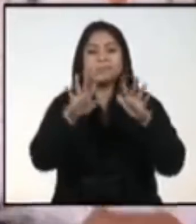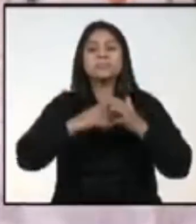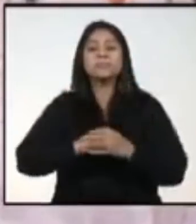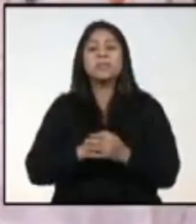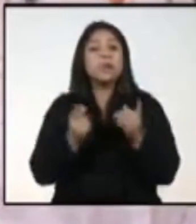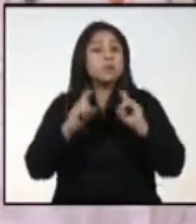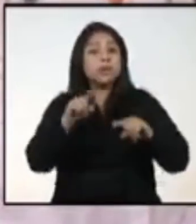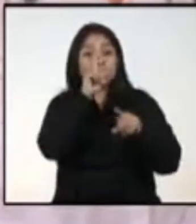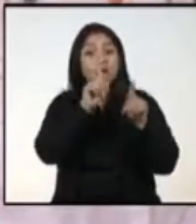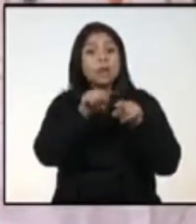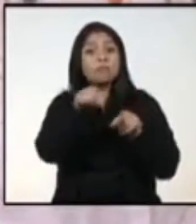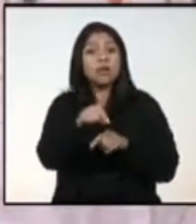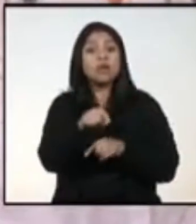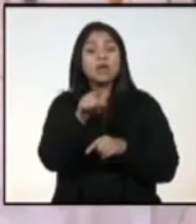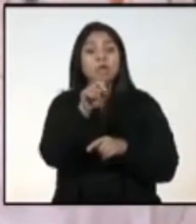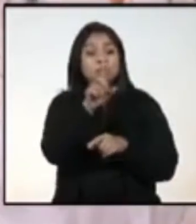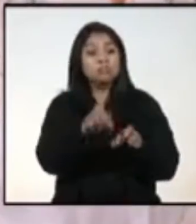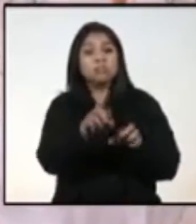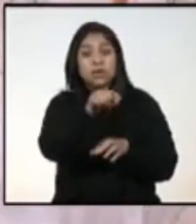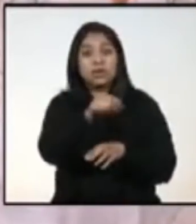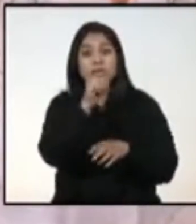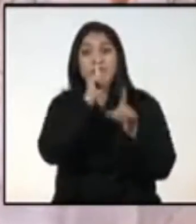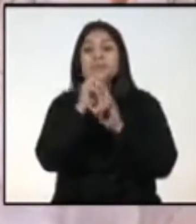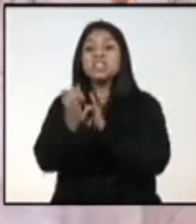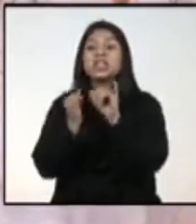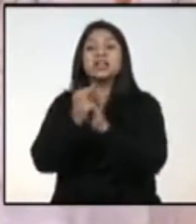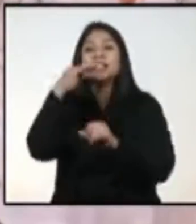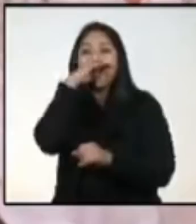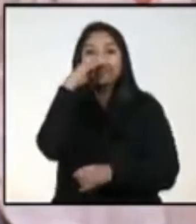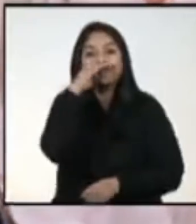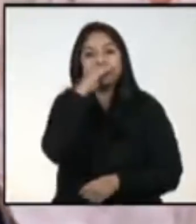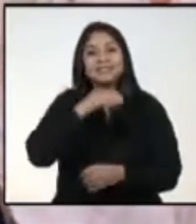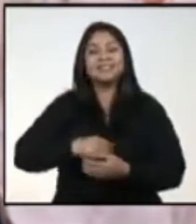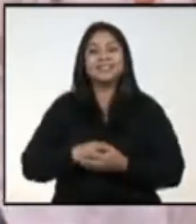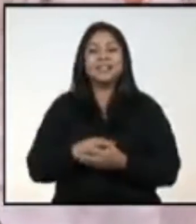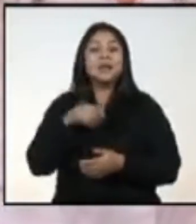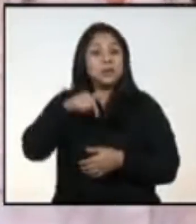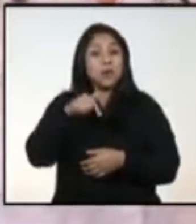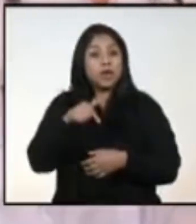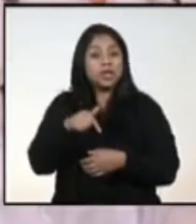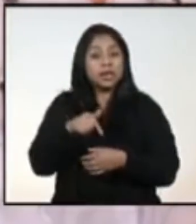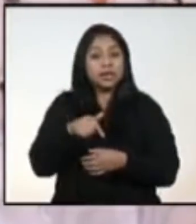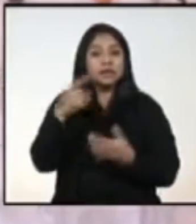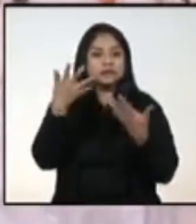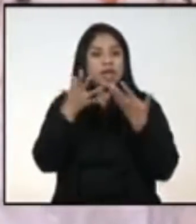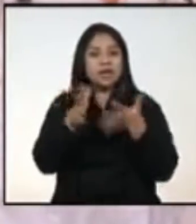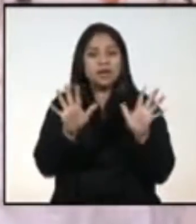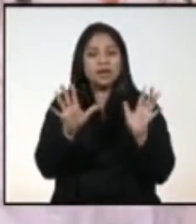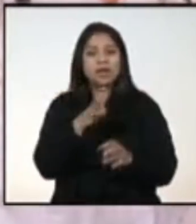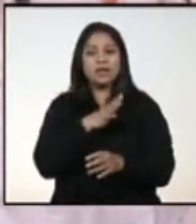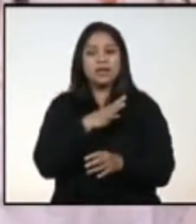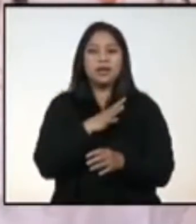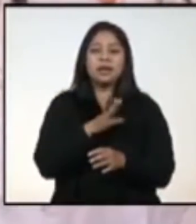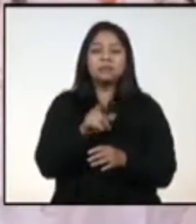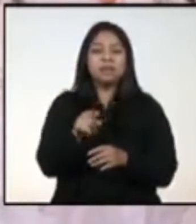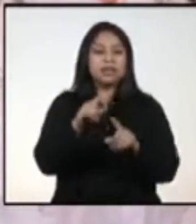Pero también hay alguien que hace posible que este internet sea gratis. Hoy ya tenemos